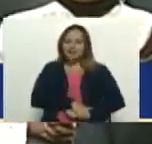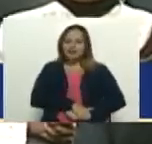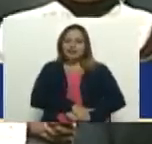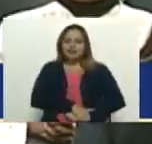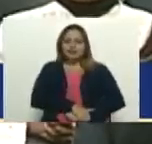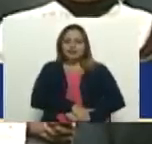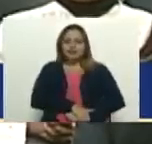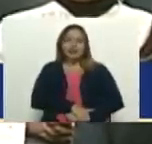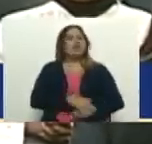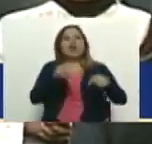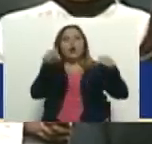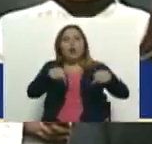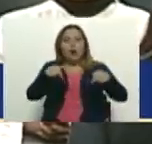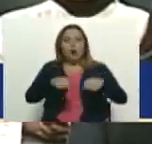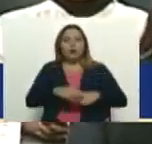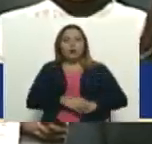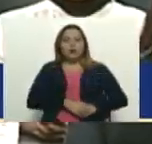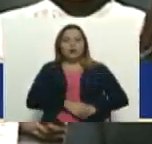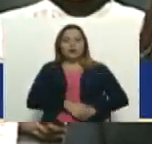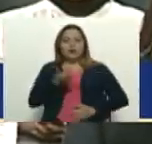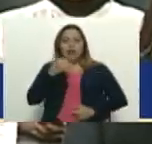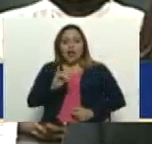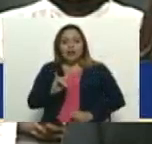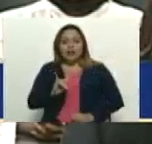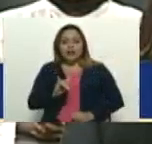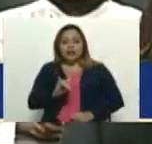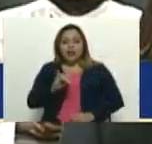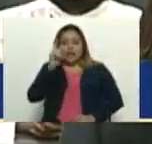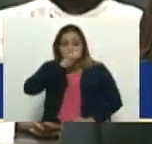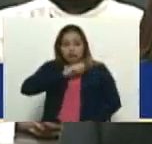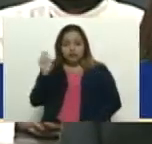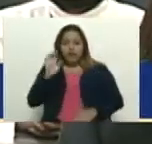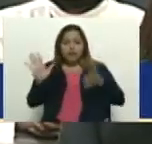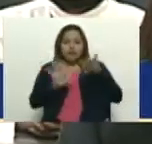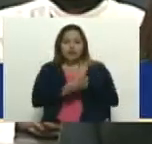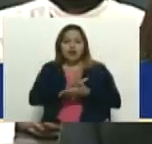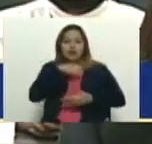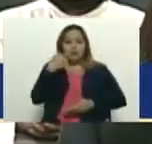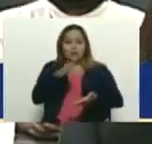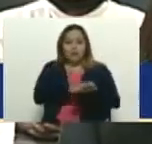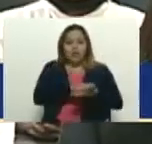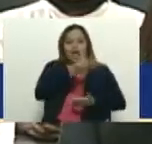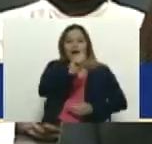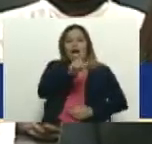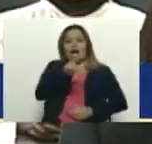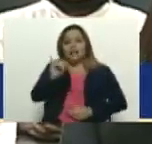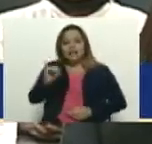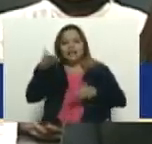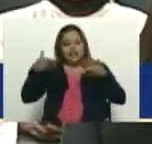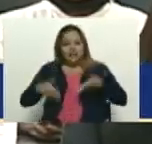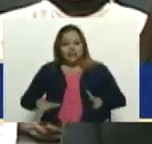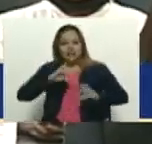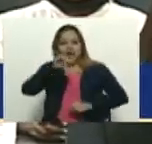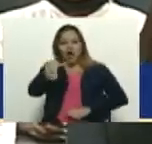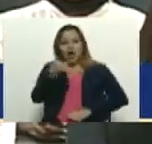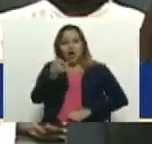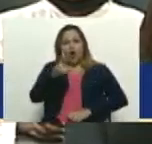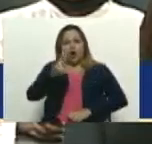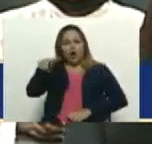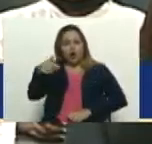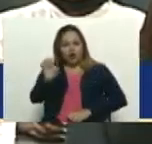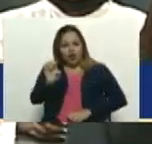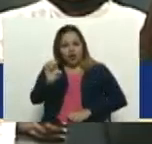Y hoy se cumple año de la muerte de Alí y del nacimiento de Jorge. De